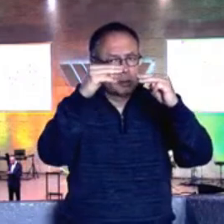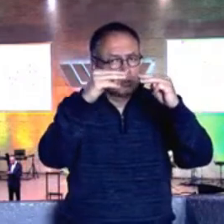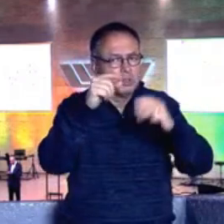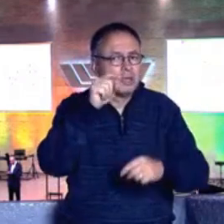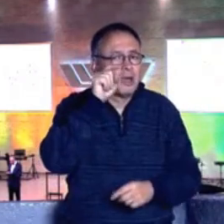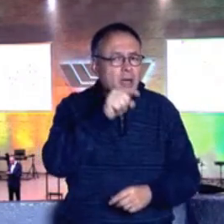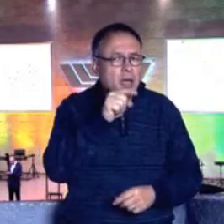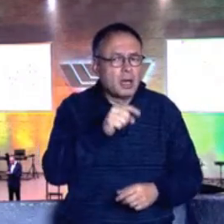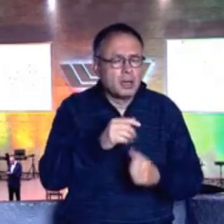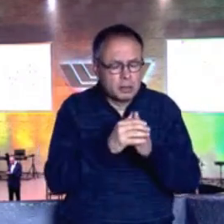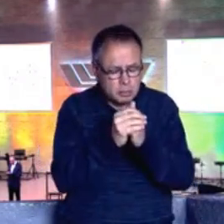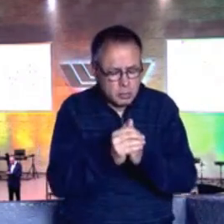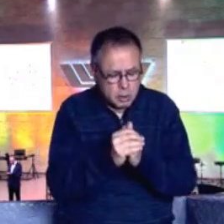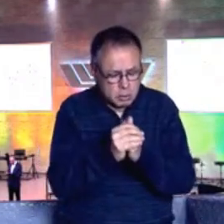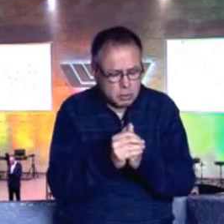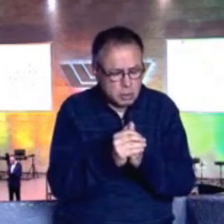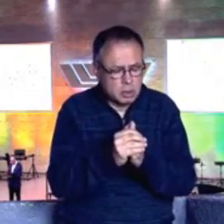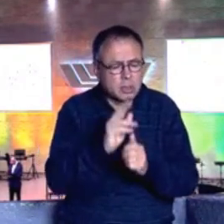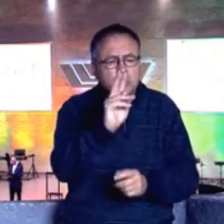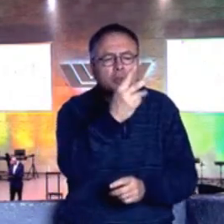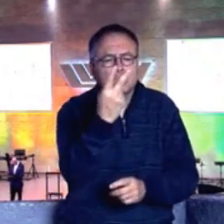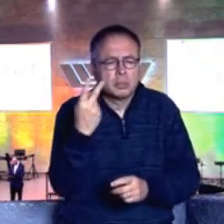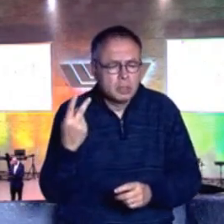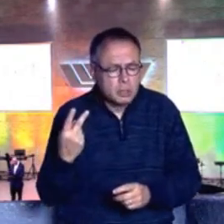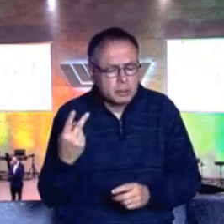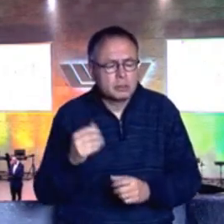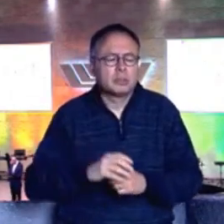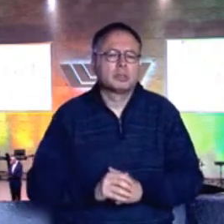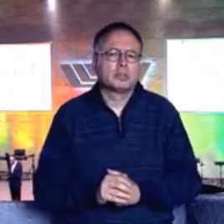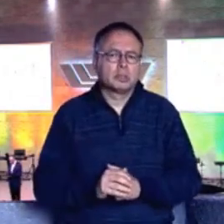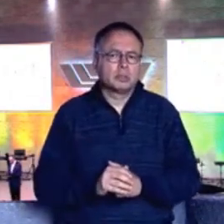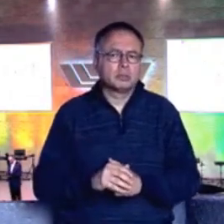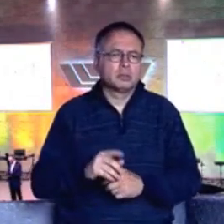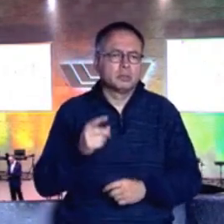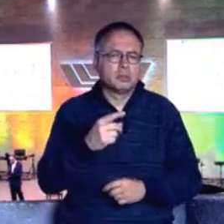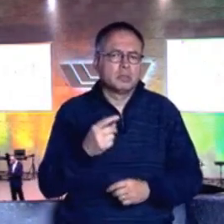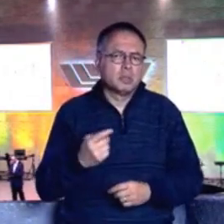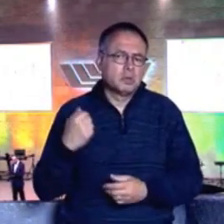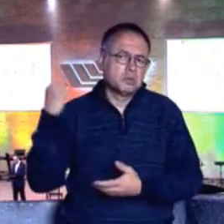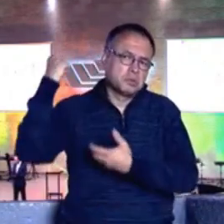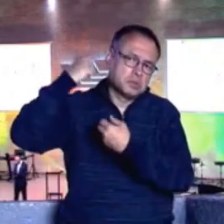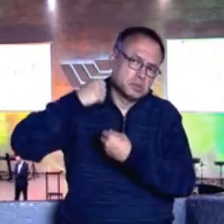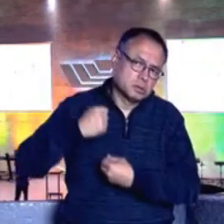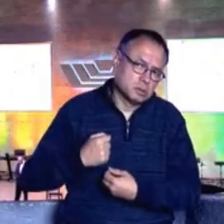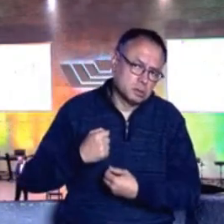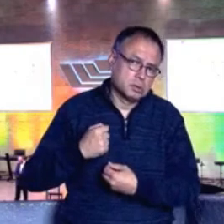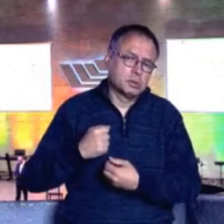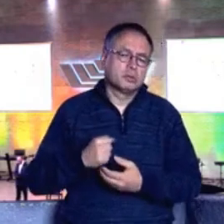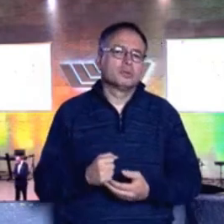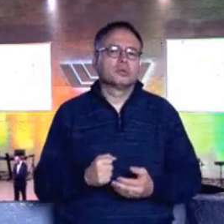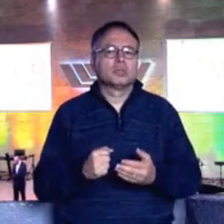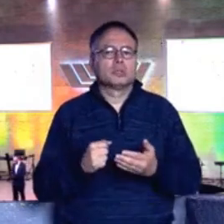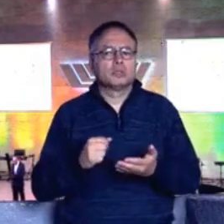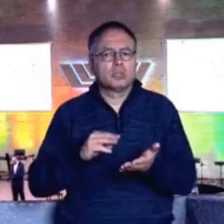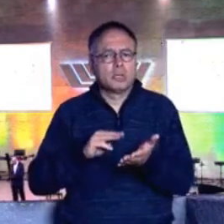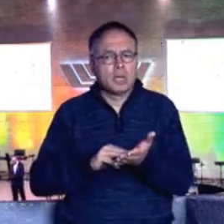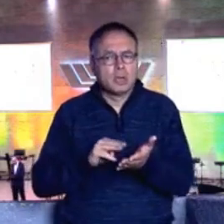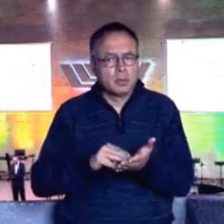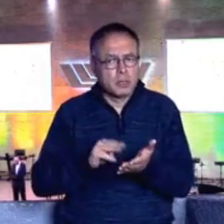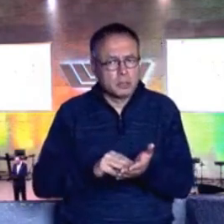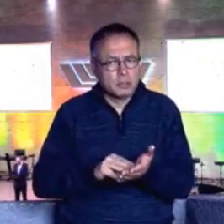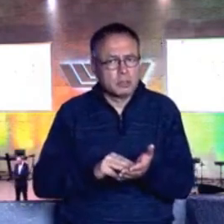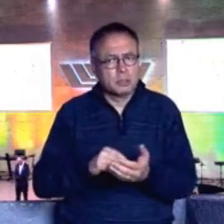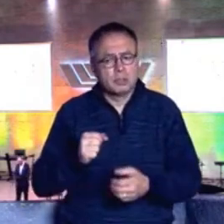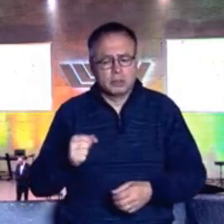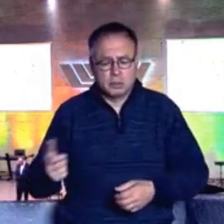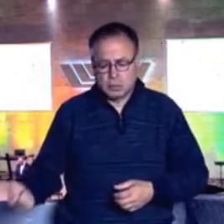luego volveremos aquí mismo y tomó Abraham la leña del holocausto y le echó sobre Isaac su hijo luego tomó